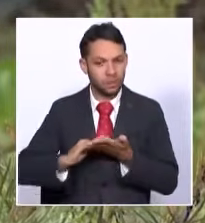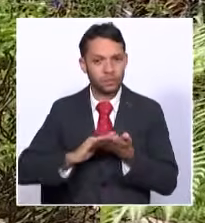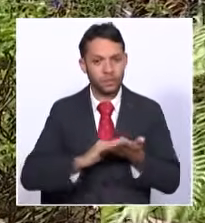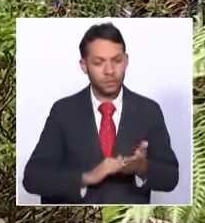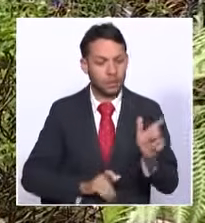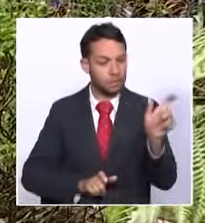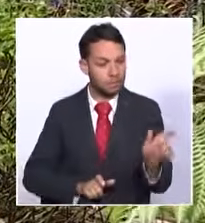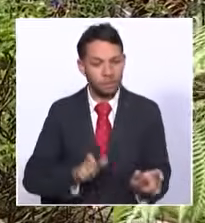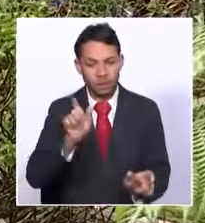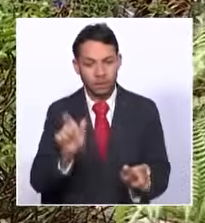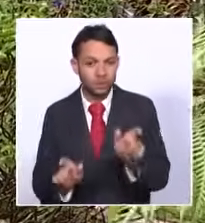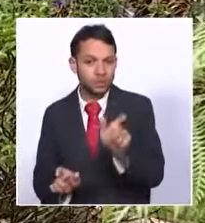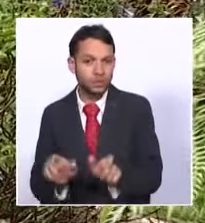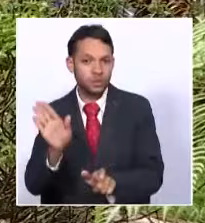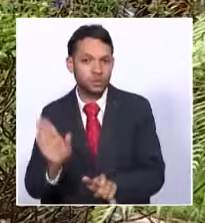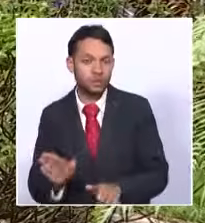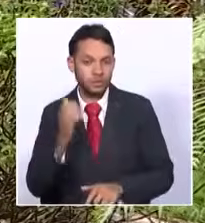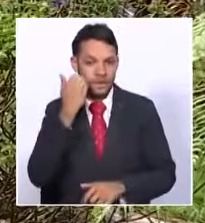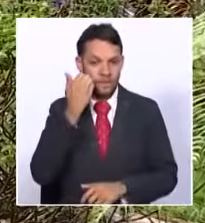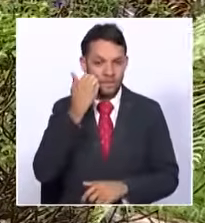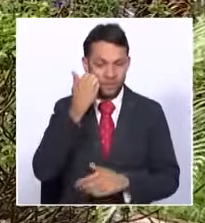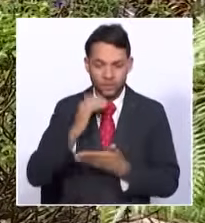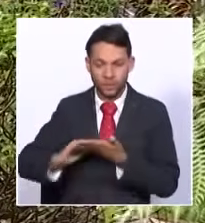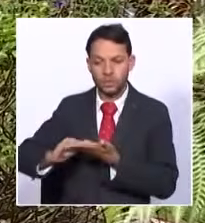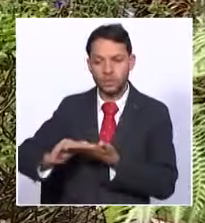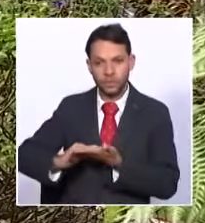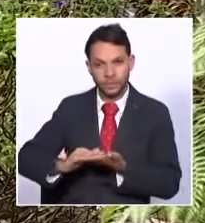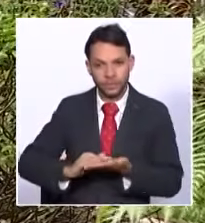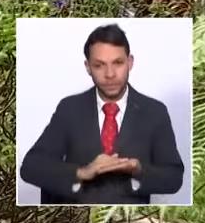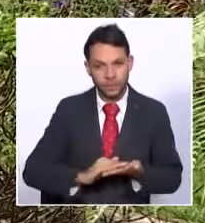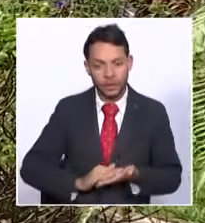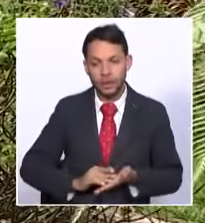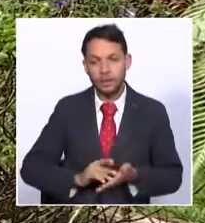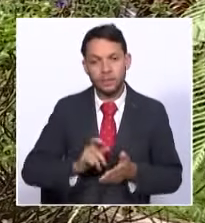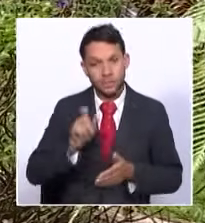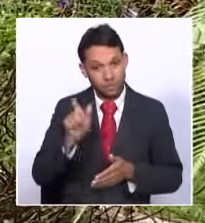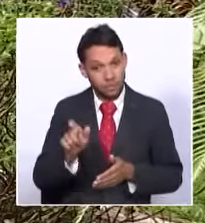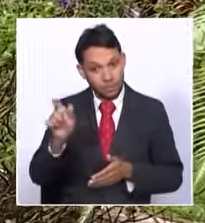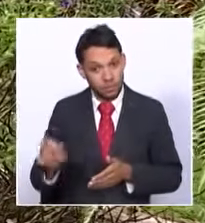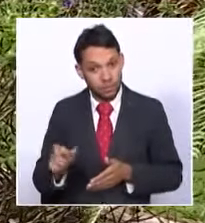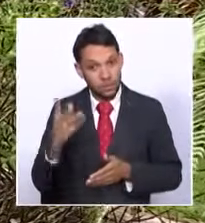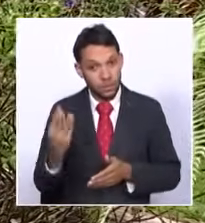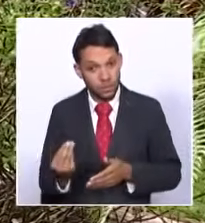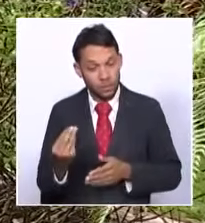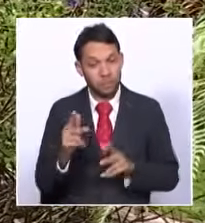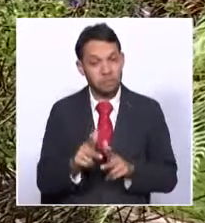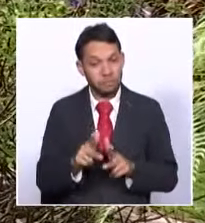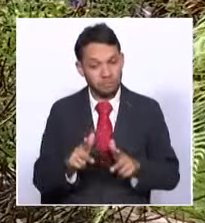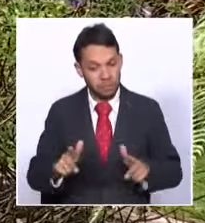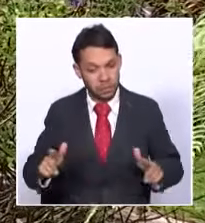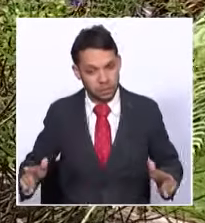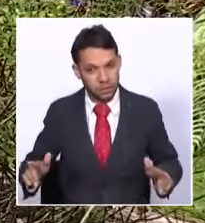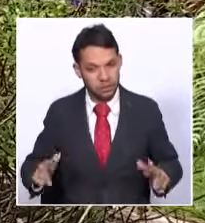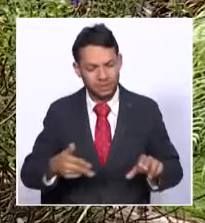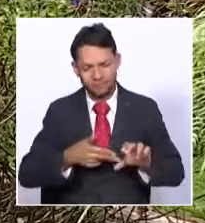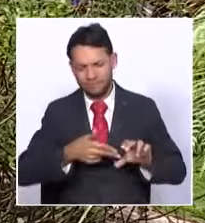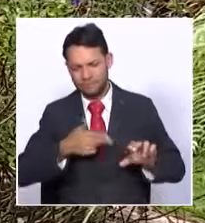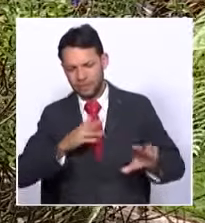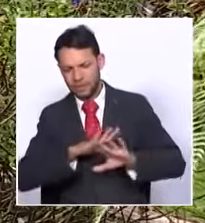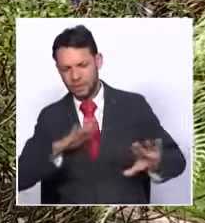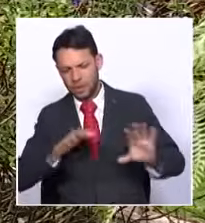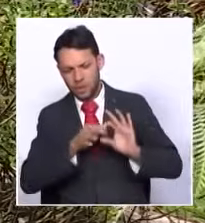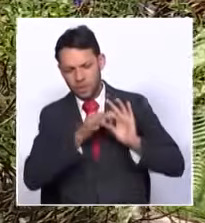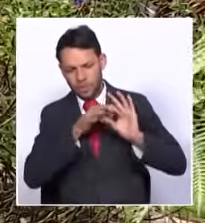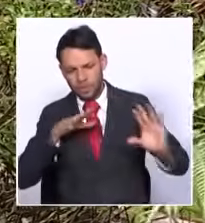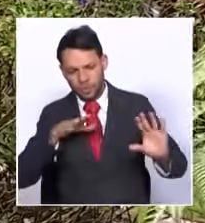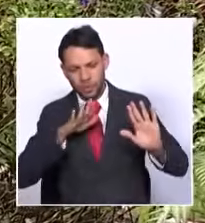paciente enfermo y de la enfermedad, donde las personas se desconectaran de